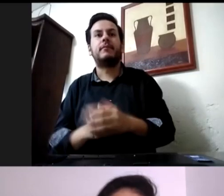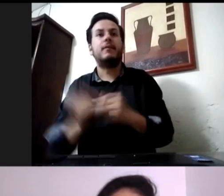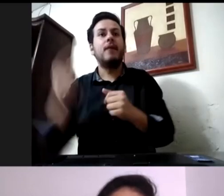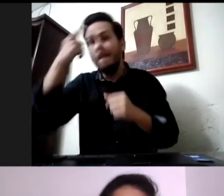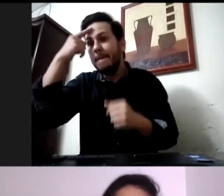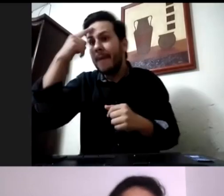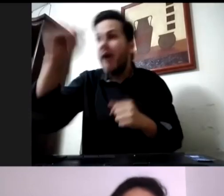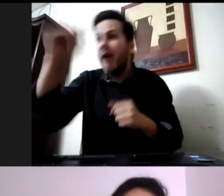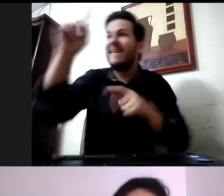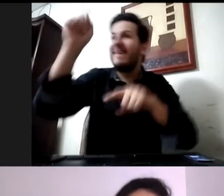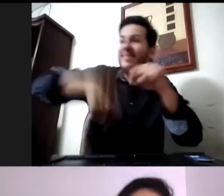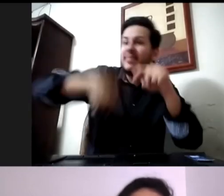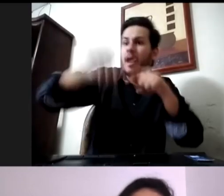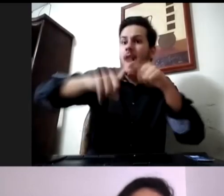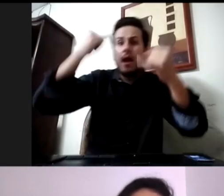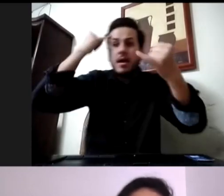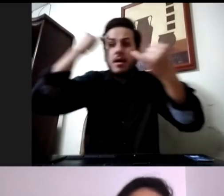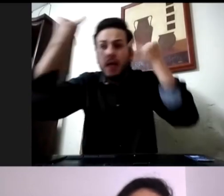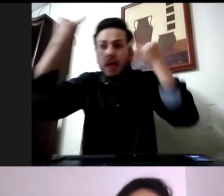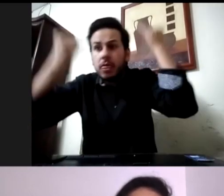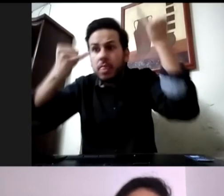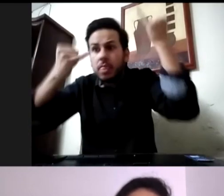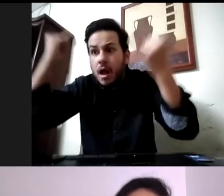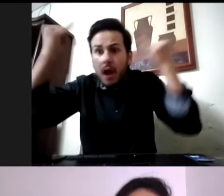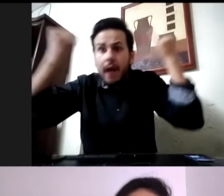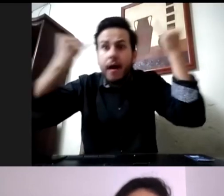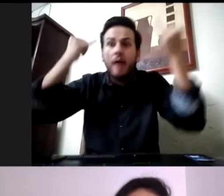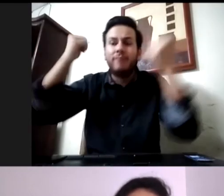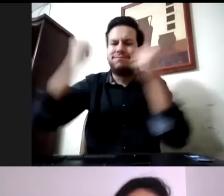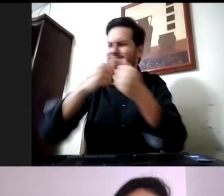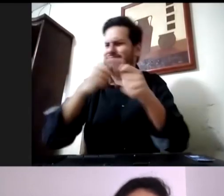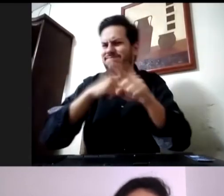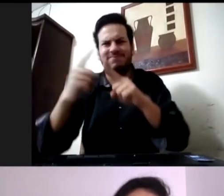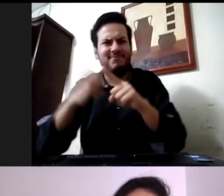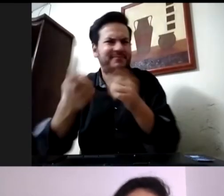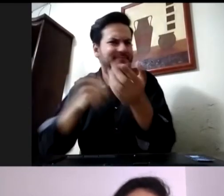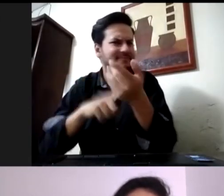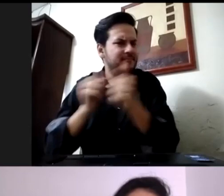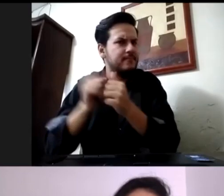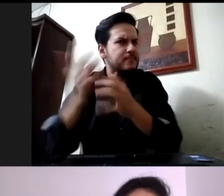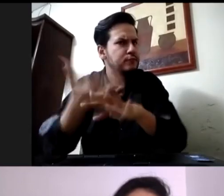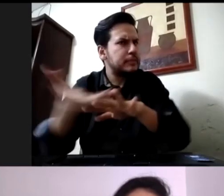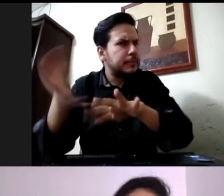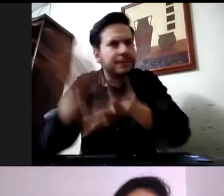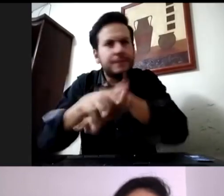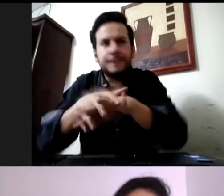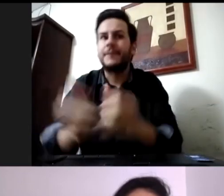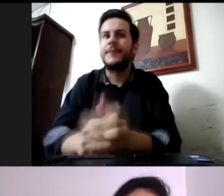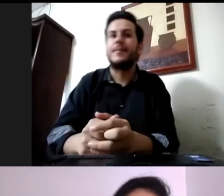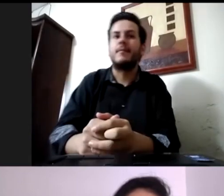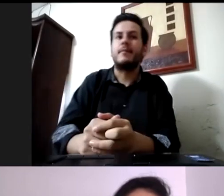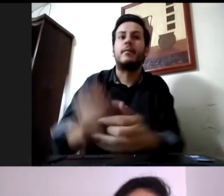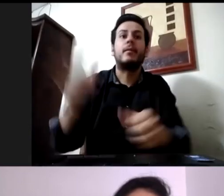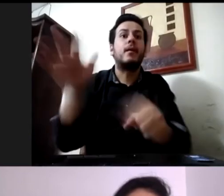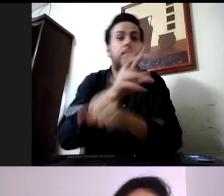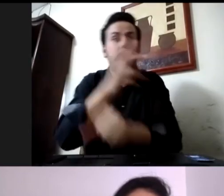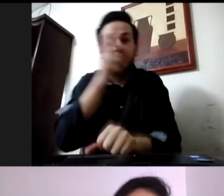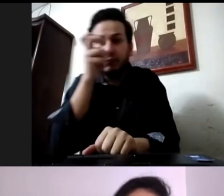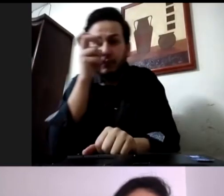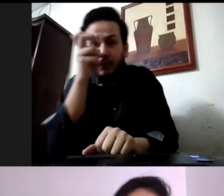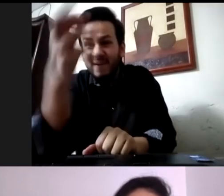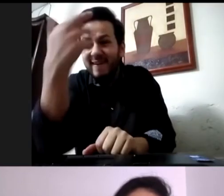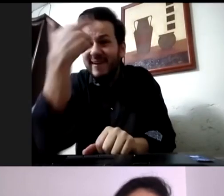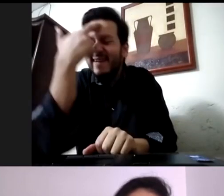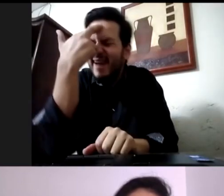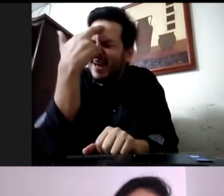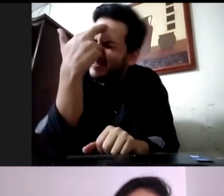prejuicio respecto de sus propios integrantes. Y en ese sentido tenemos, y eso lo saben los educadores, la